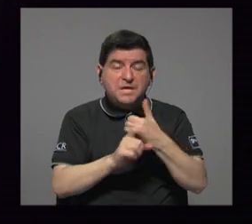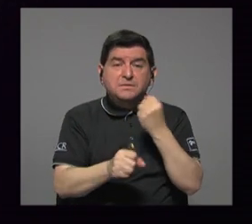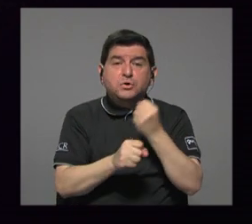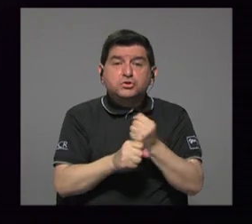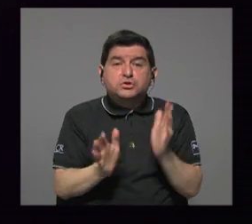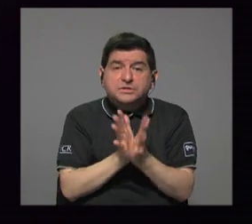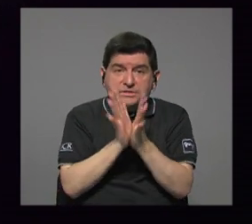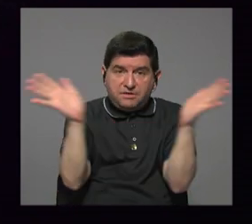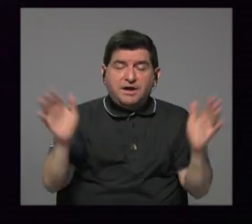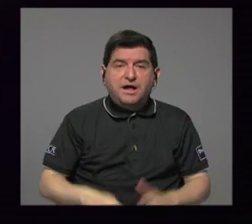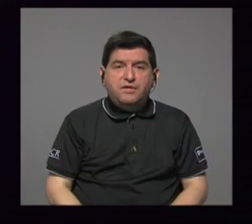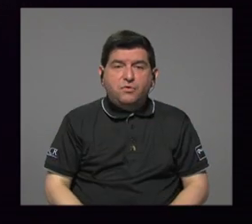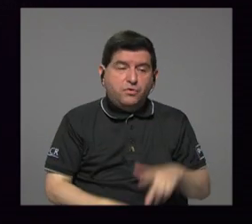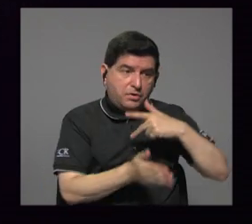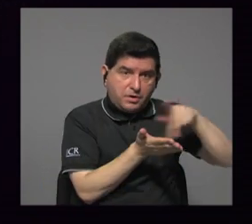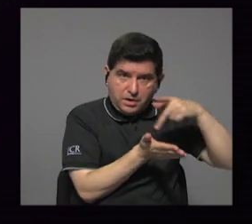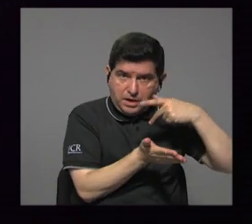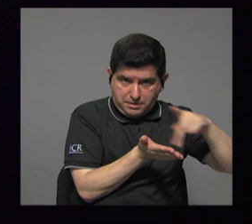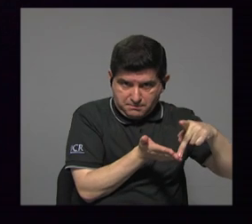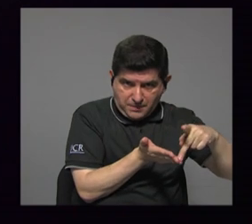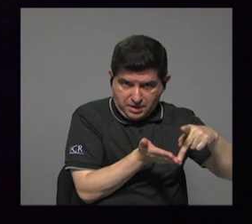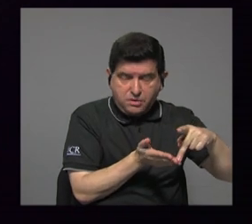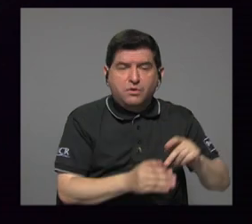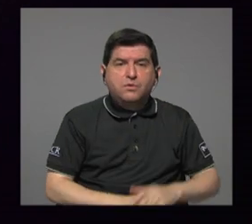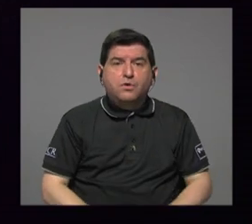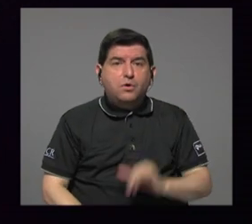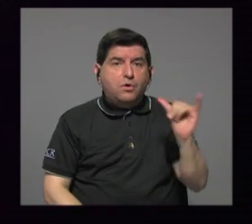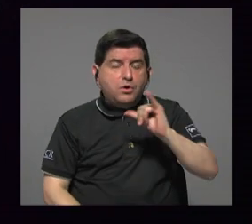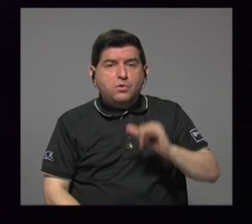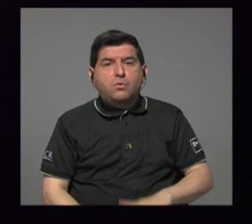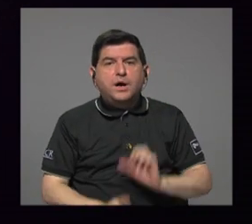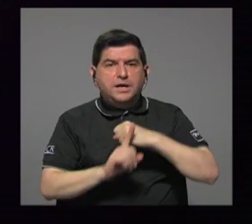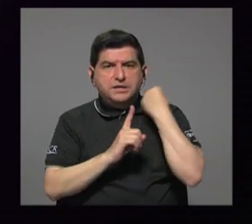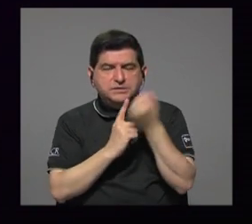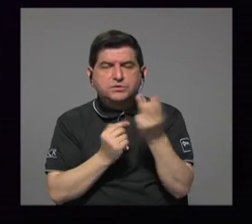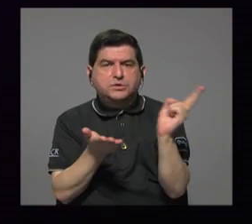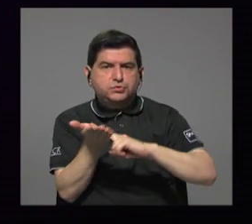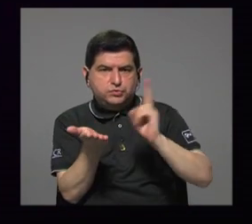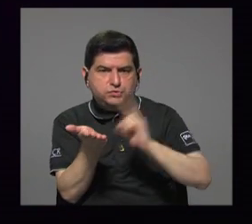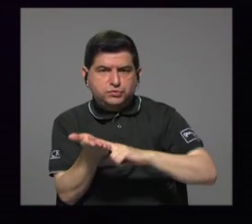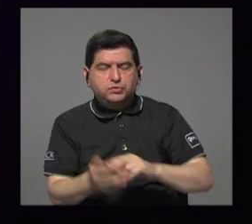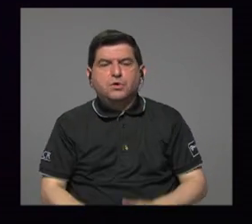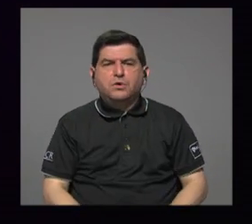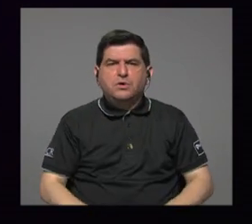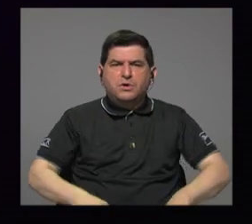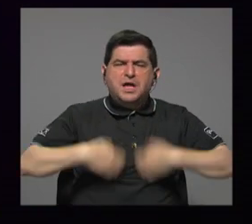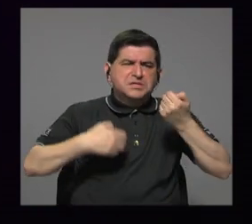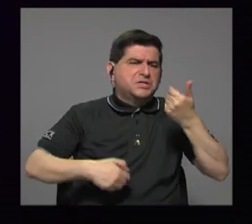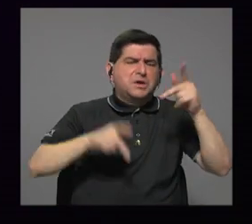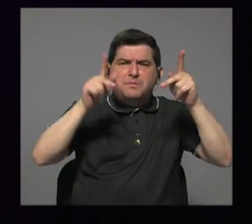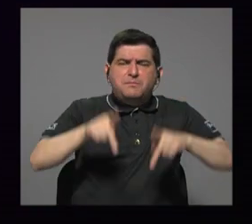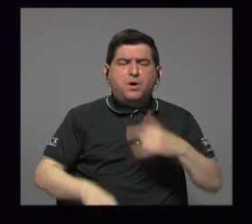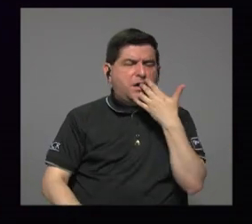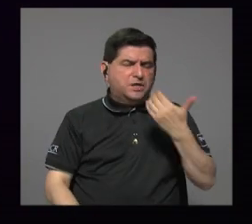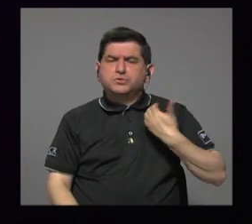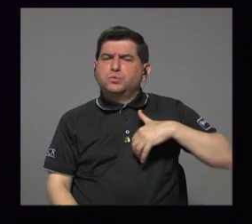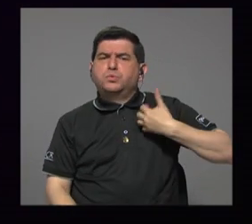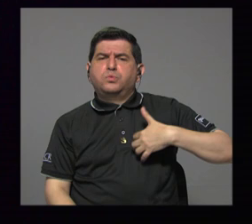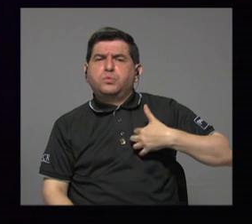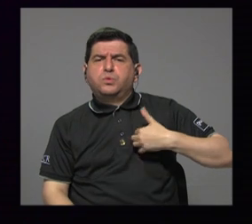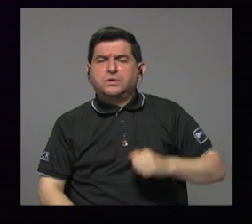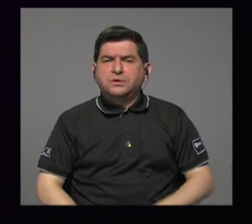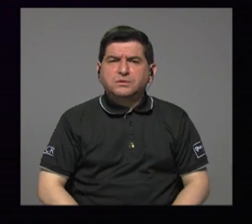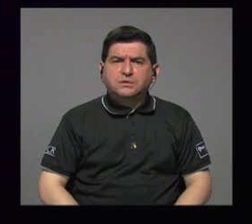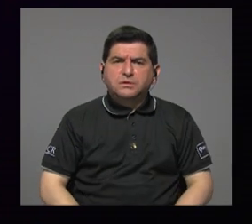públicos tanto en materia de mujer no remunerativa como en materia de contratación pues existen pocas personas privilegiadas que